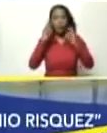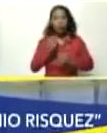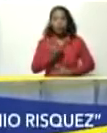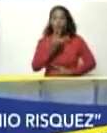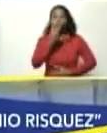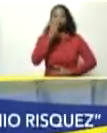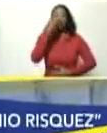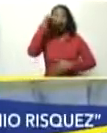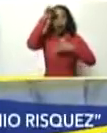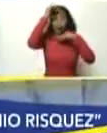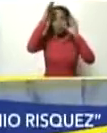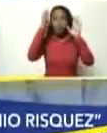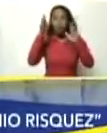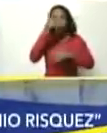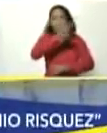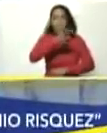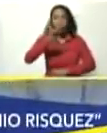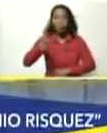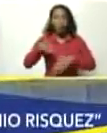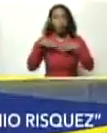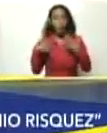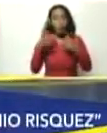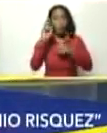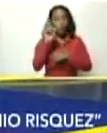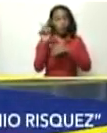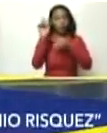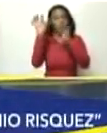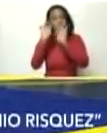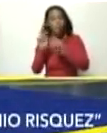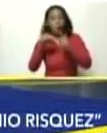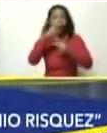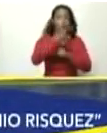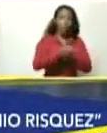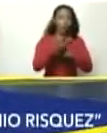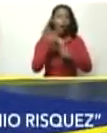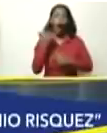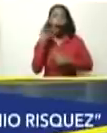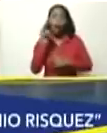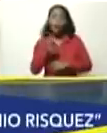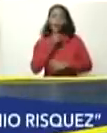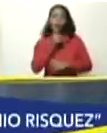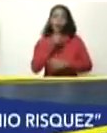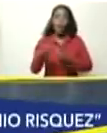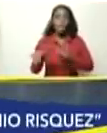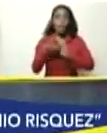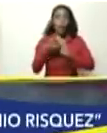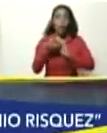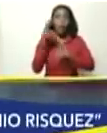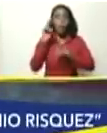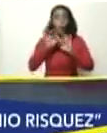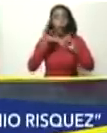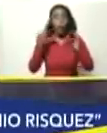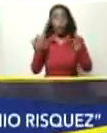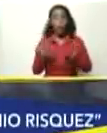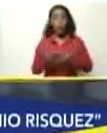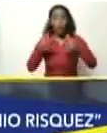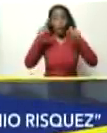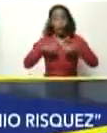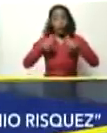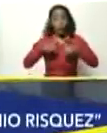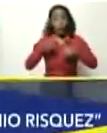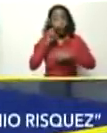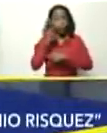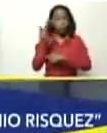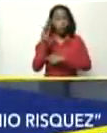la atención a las personas que de una u otra manera tengan complejidades afectadas por la pandemia. Aquí va a